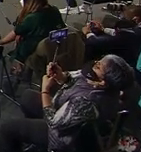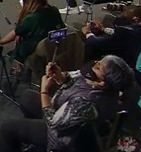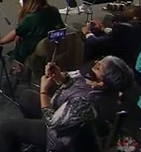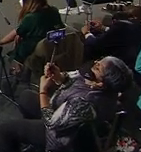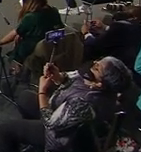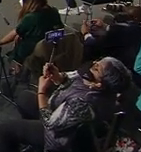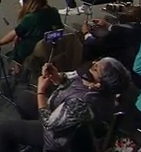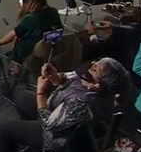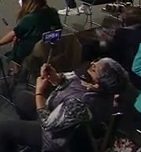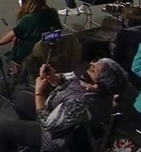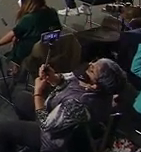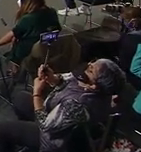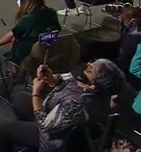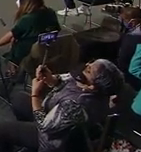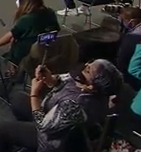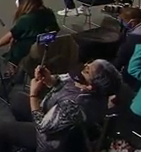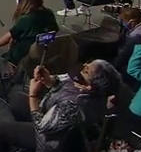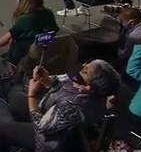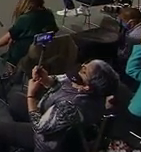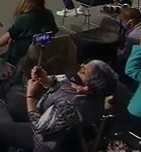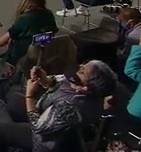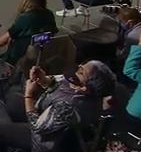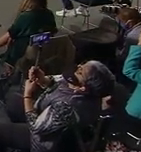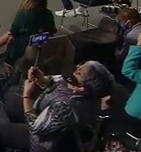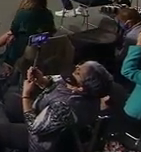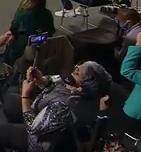fechas, para casi todo,